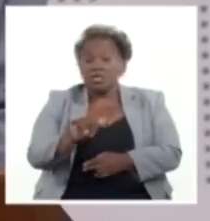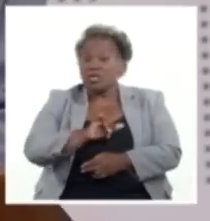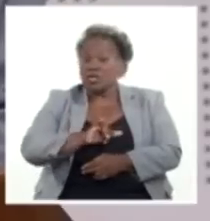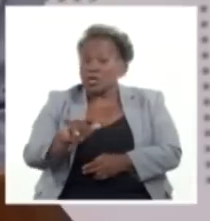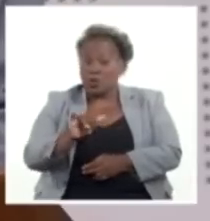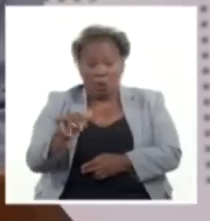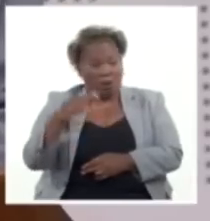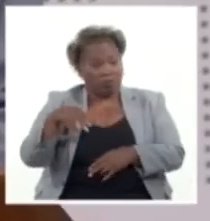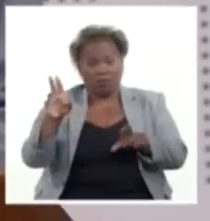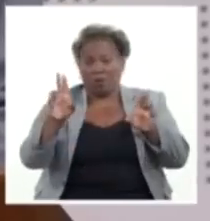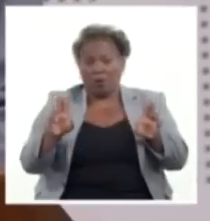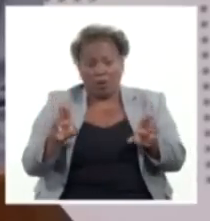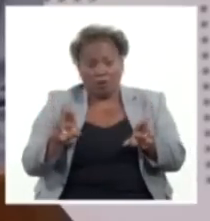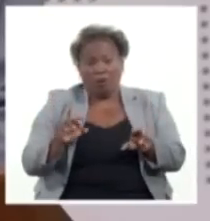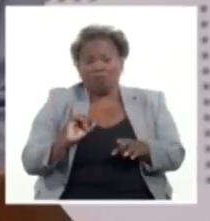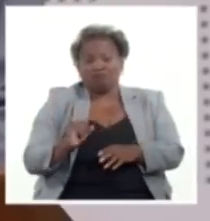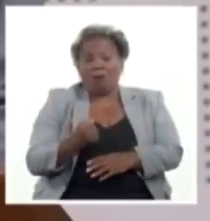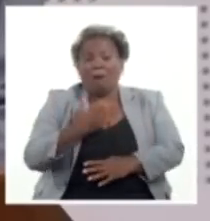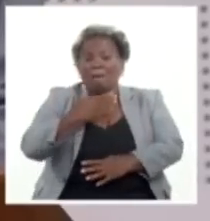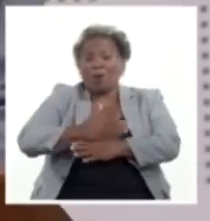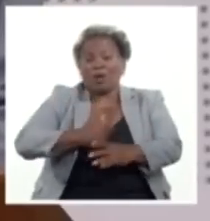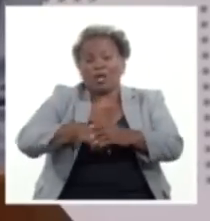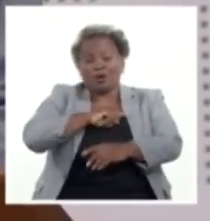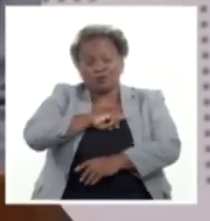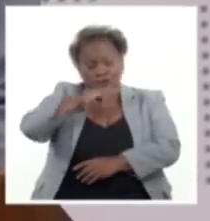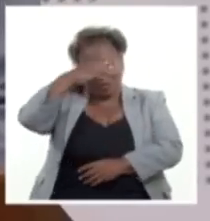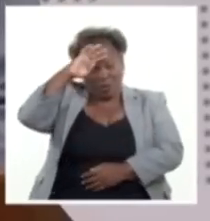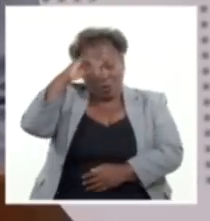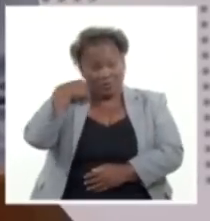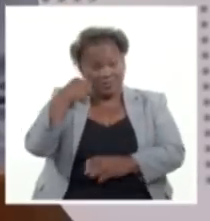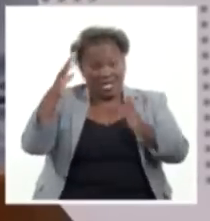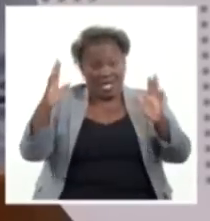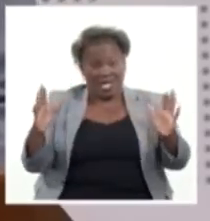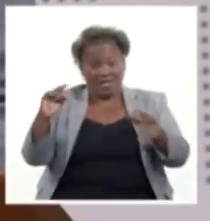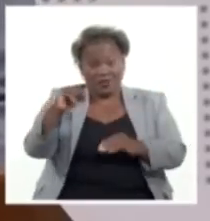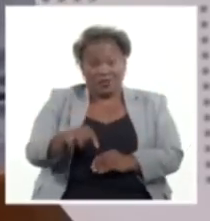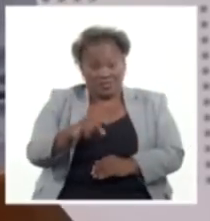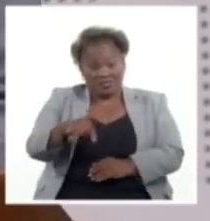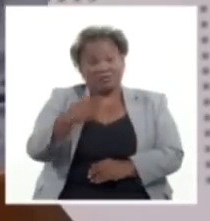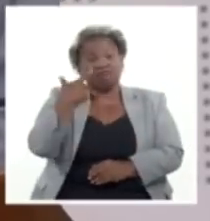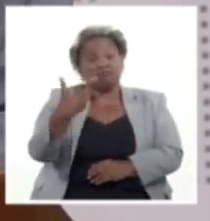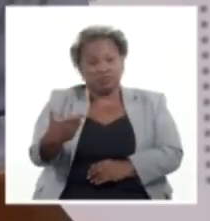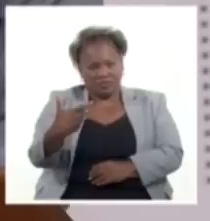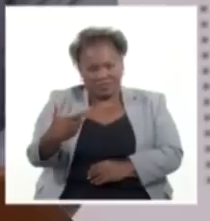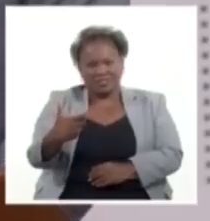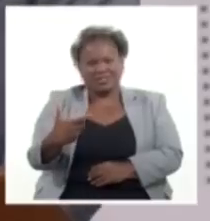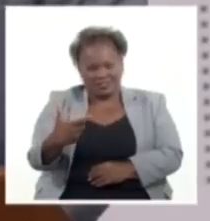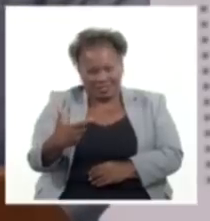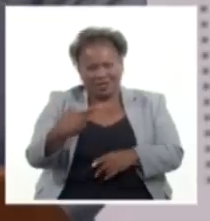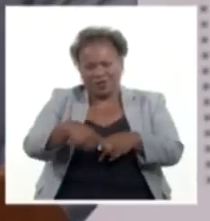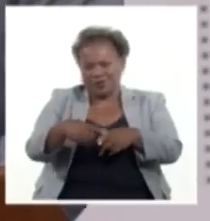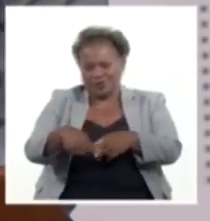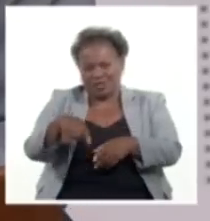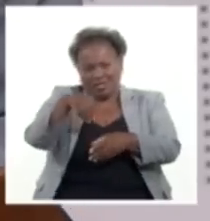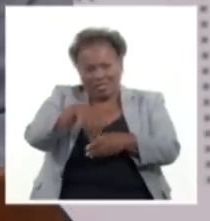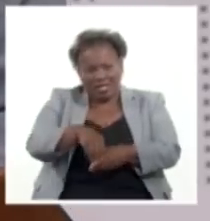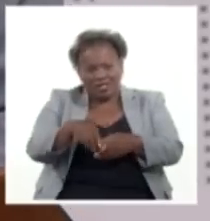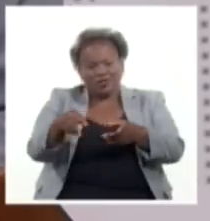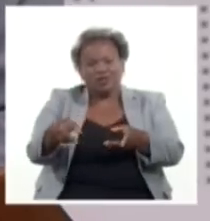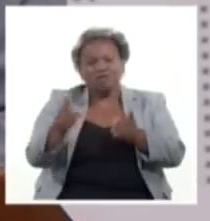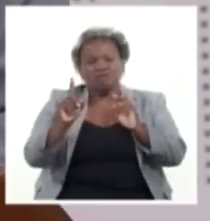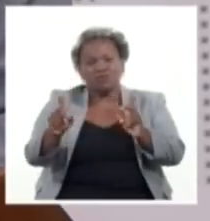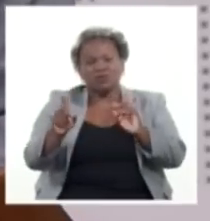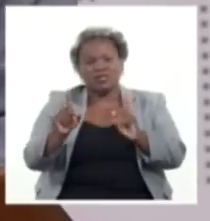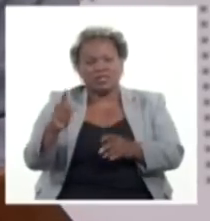bloqueo recrudecido. Es también un año de importantes acontecimientos en el ejercicio de la política exterior